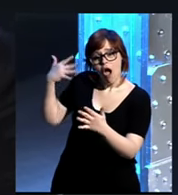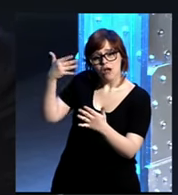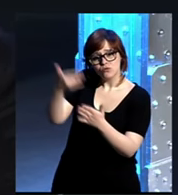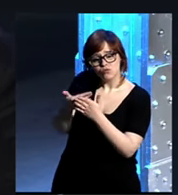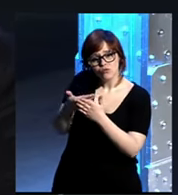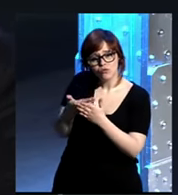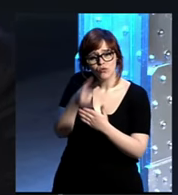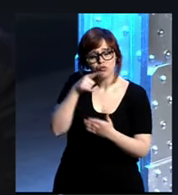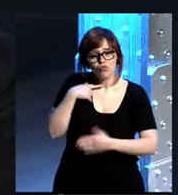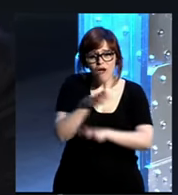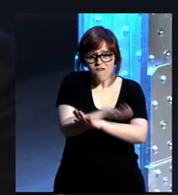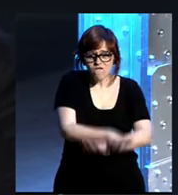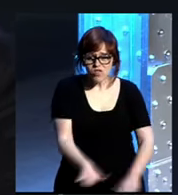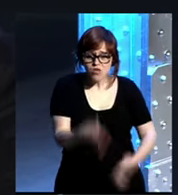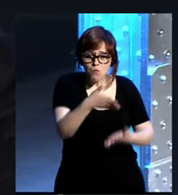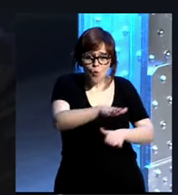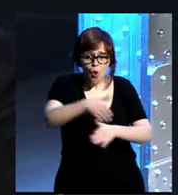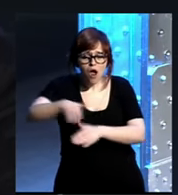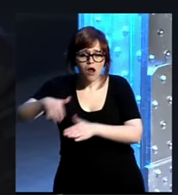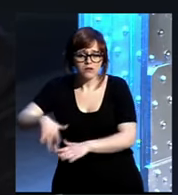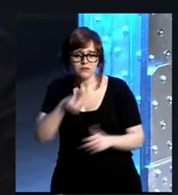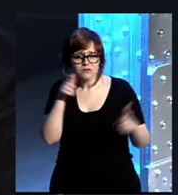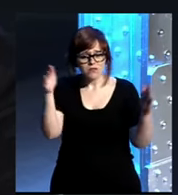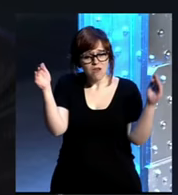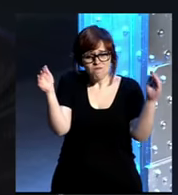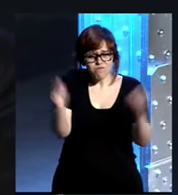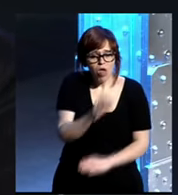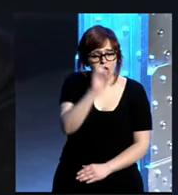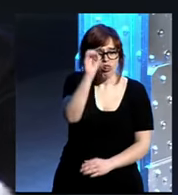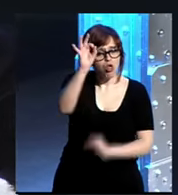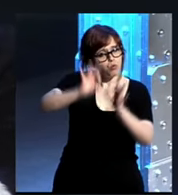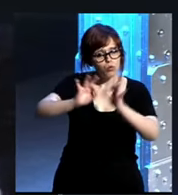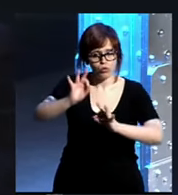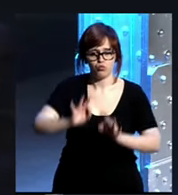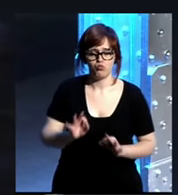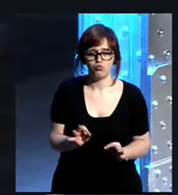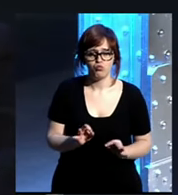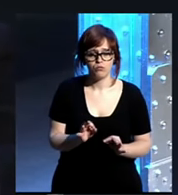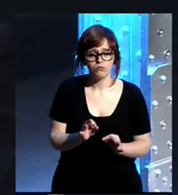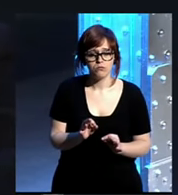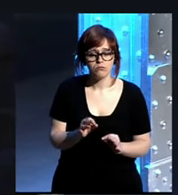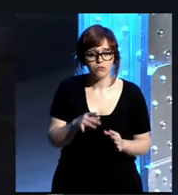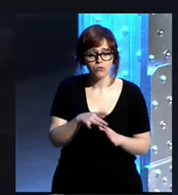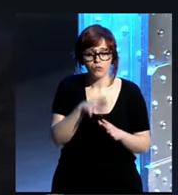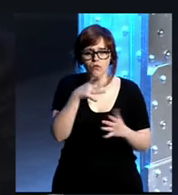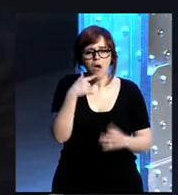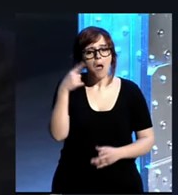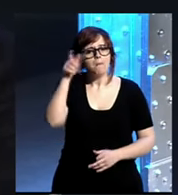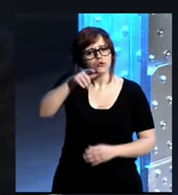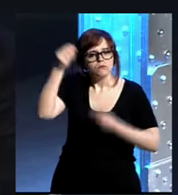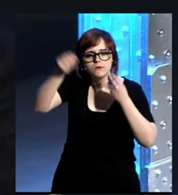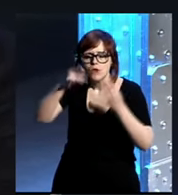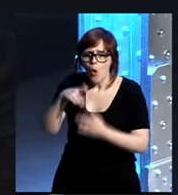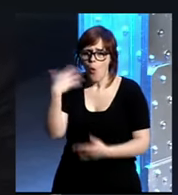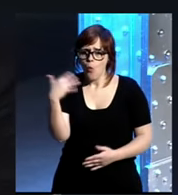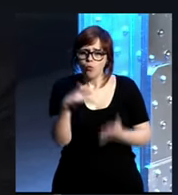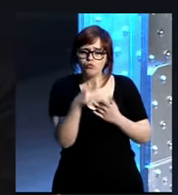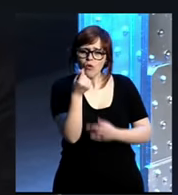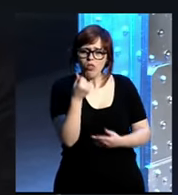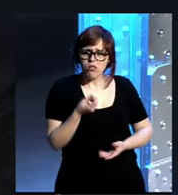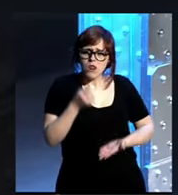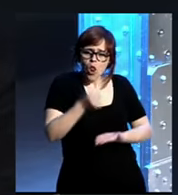Y mucha gente pensaba que esa antena iba a ser tremendamente deficitaria, es decir, que había que poner mucho dinero para mantener esa antena y el barco. ¿Qué ha ocurrido? Que como